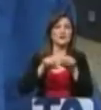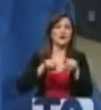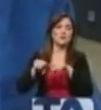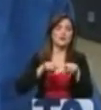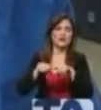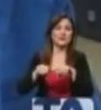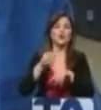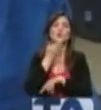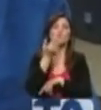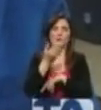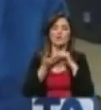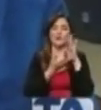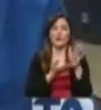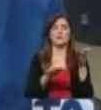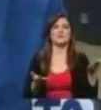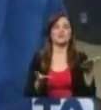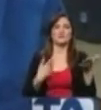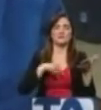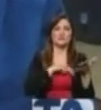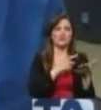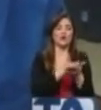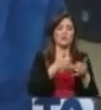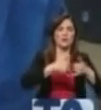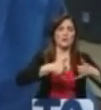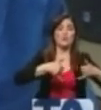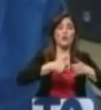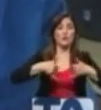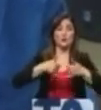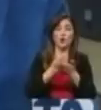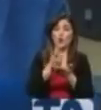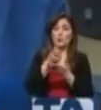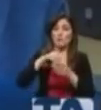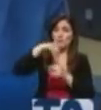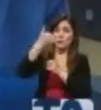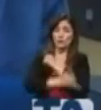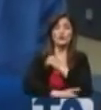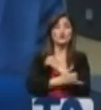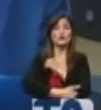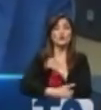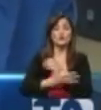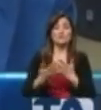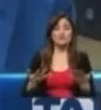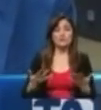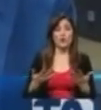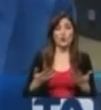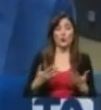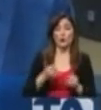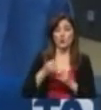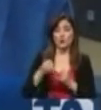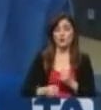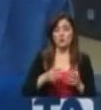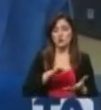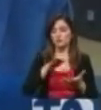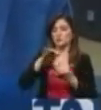competitivo. Y sobre todo, la afectación para el sector importador, para el sector comercial y el traslado final para los